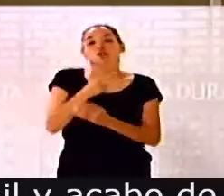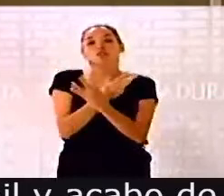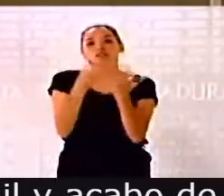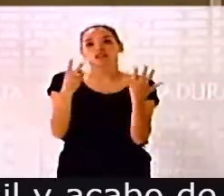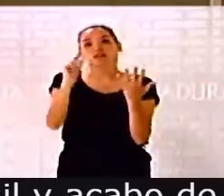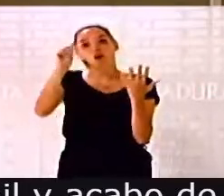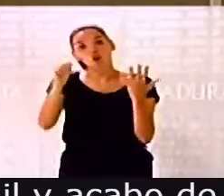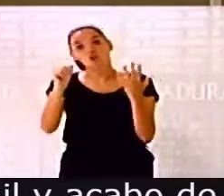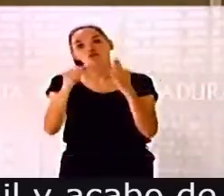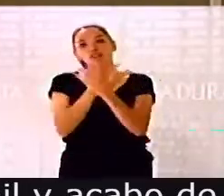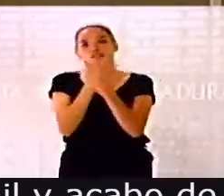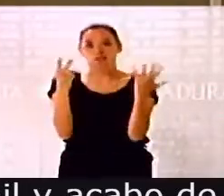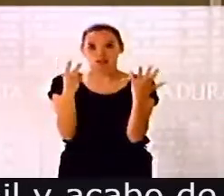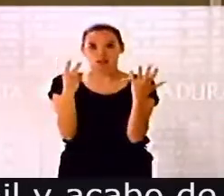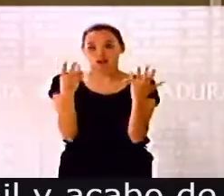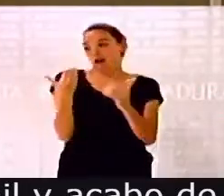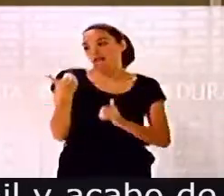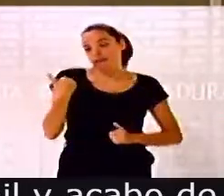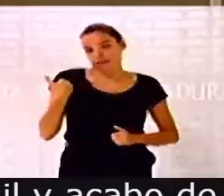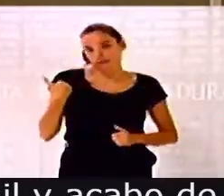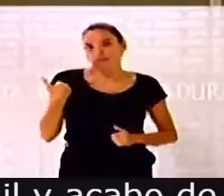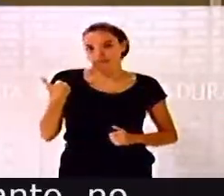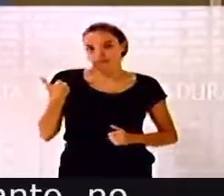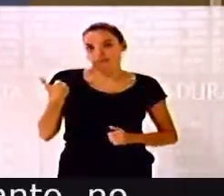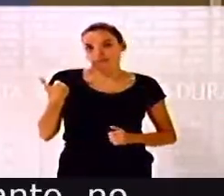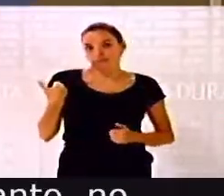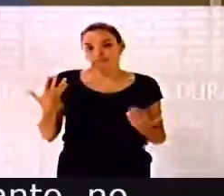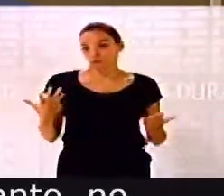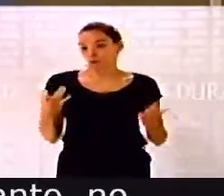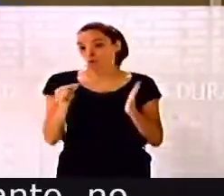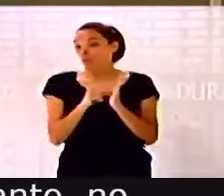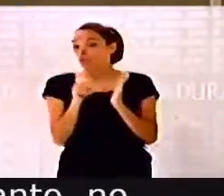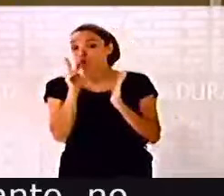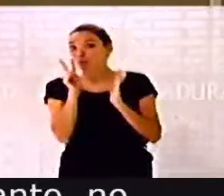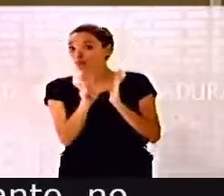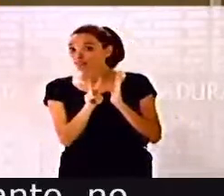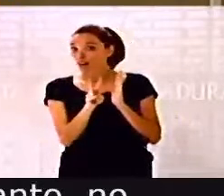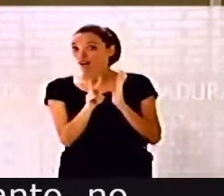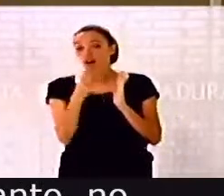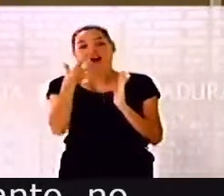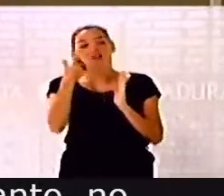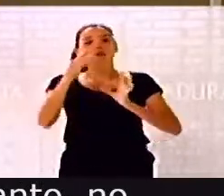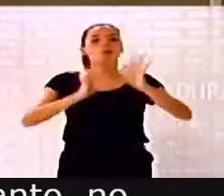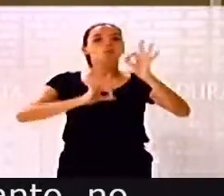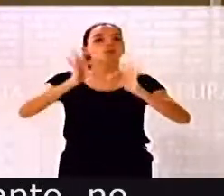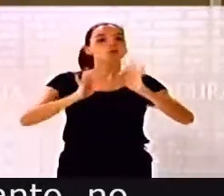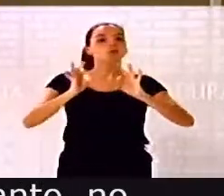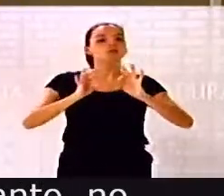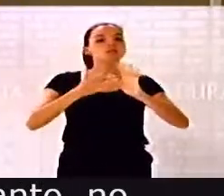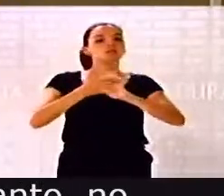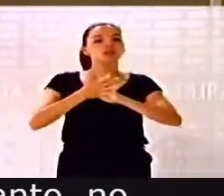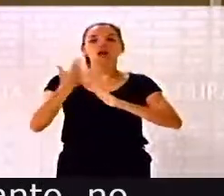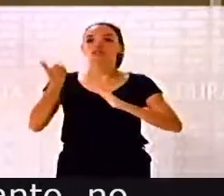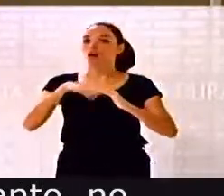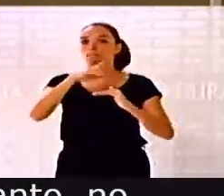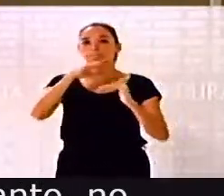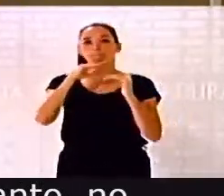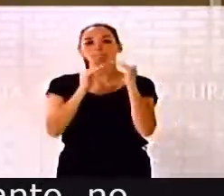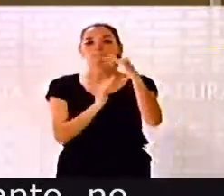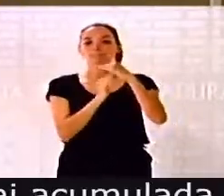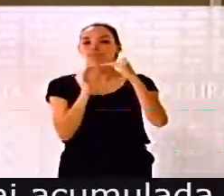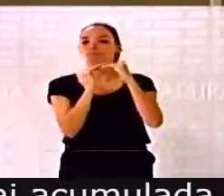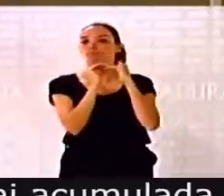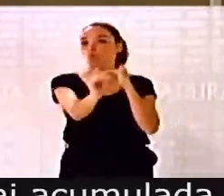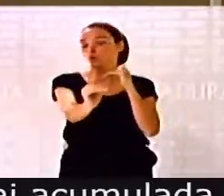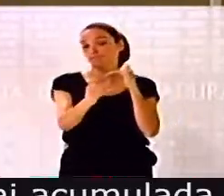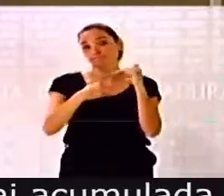lo tanto, no podemos decir desde el punto de vista de la incidencia acumulada que hayamos llegado de momento a una